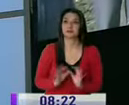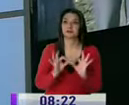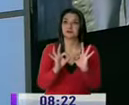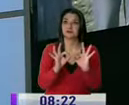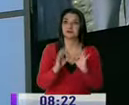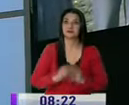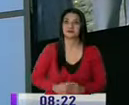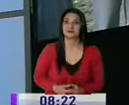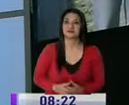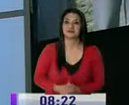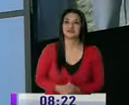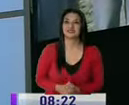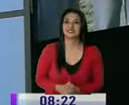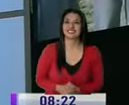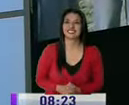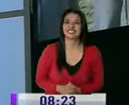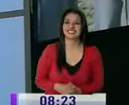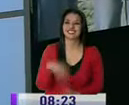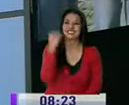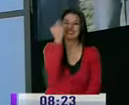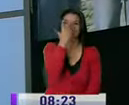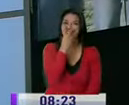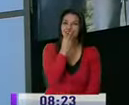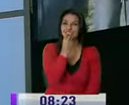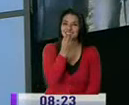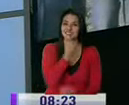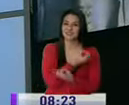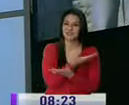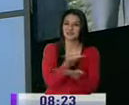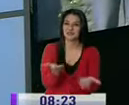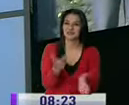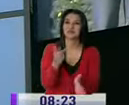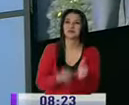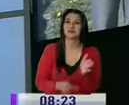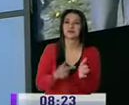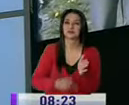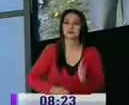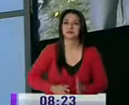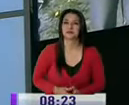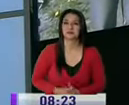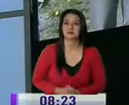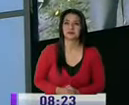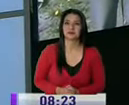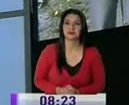¿ah? Muy bien, usted está ahí, guapísima. Cuénteme, ¿qué es lo que sucede por allá?